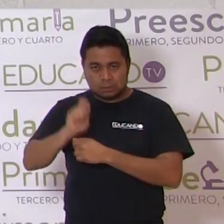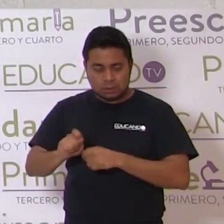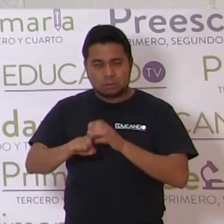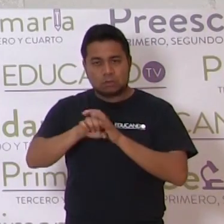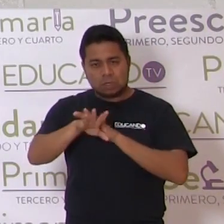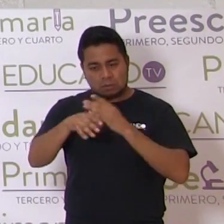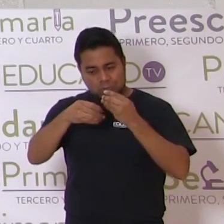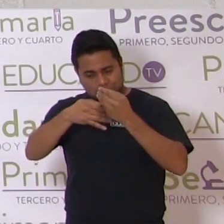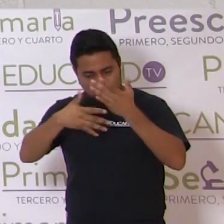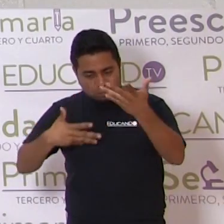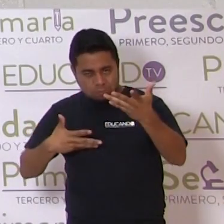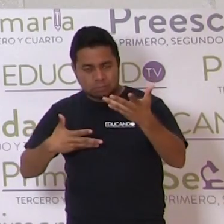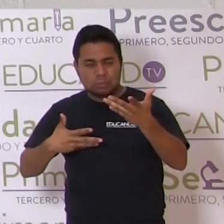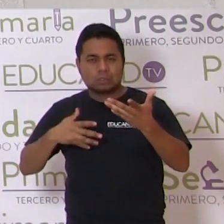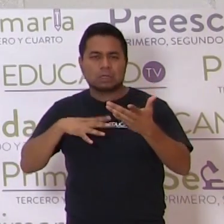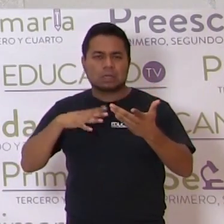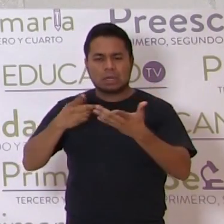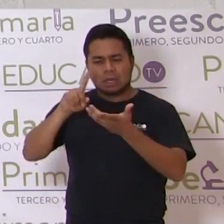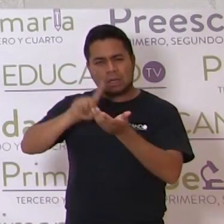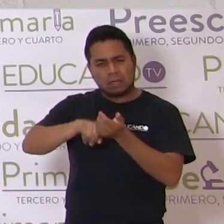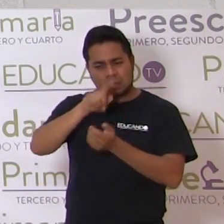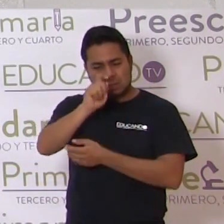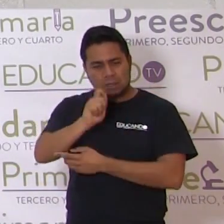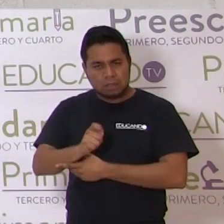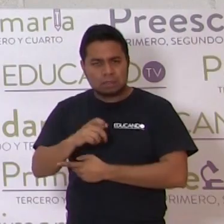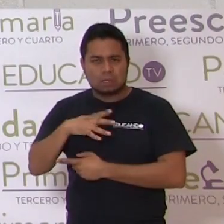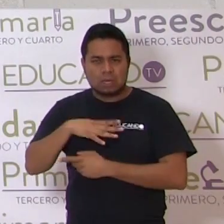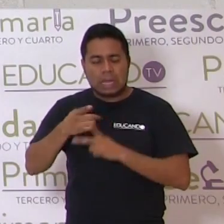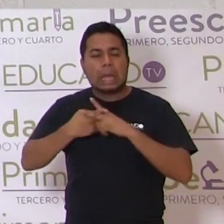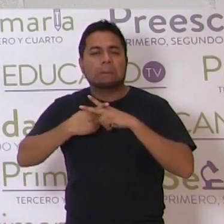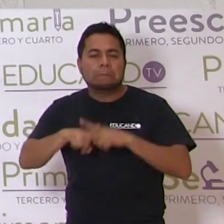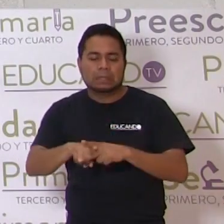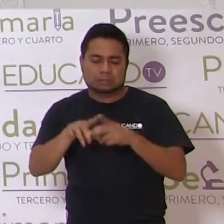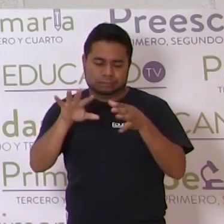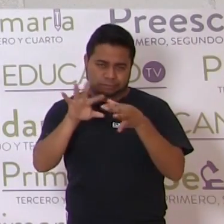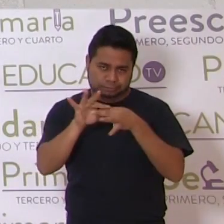estructura está compuesta por una introducción,